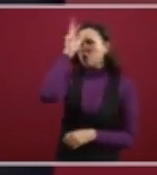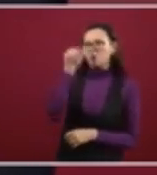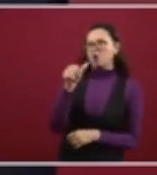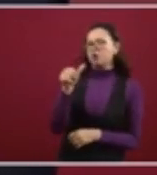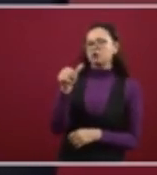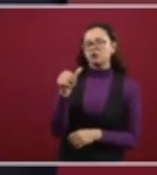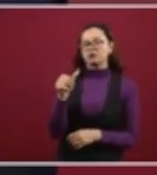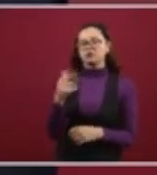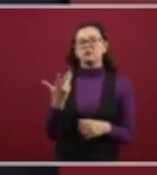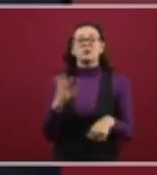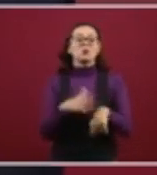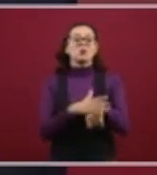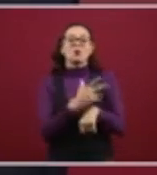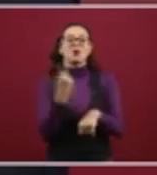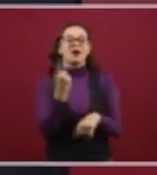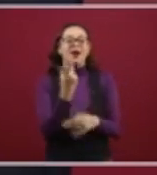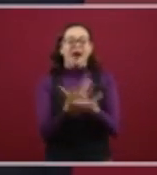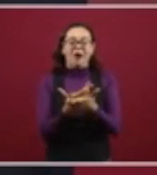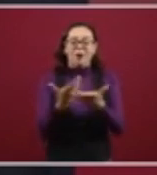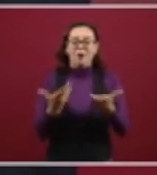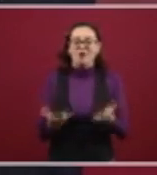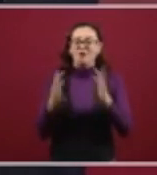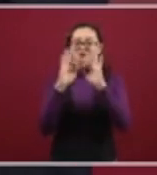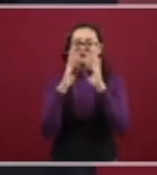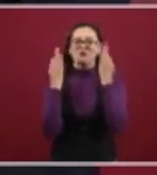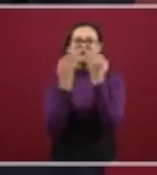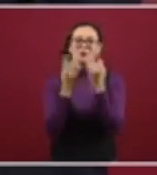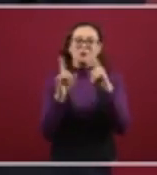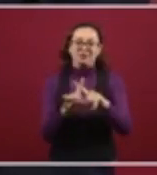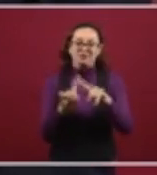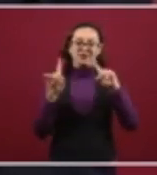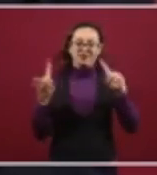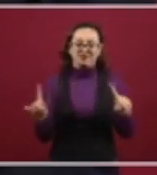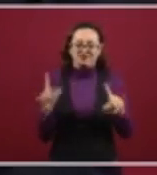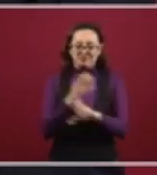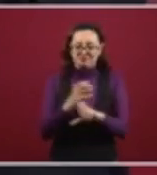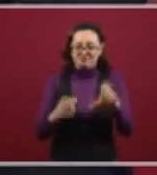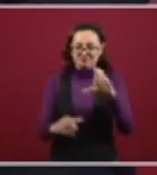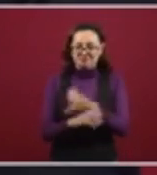conformes con el método de distribución de recursos,